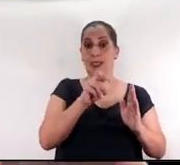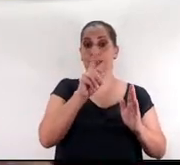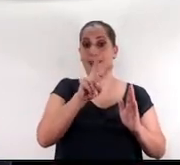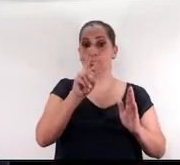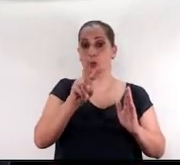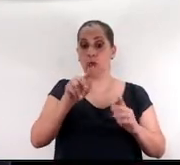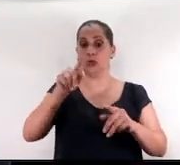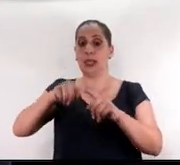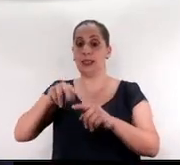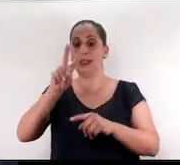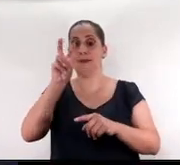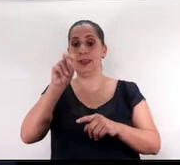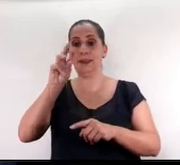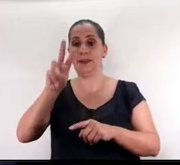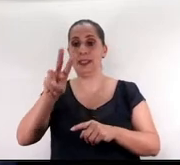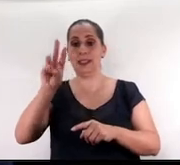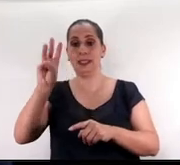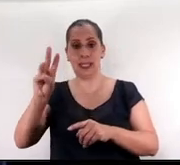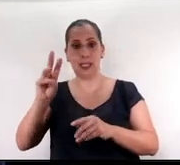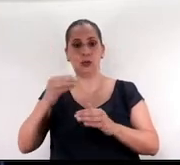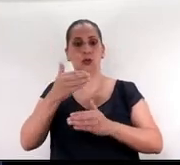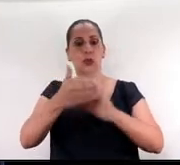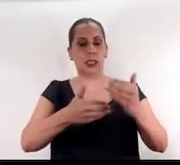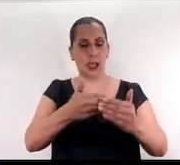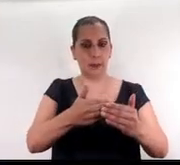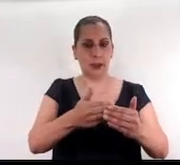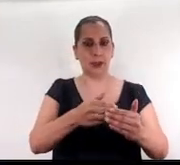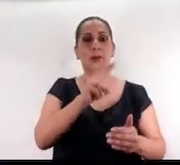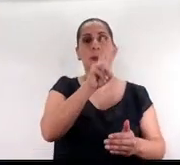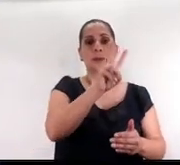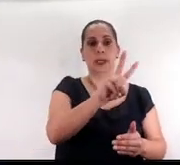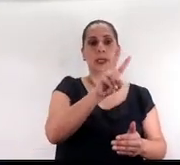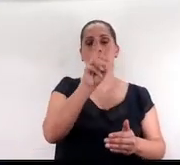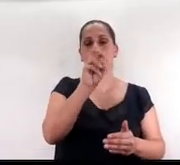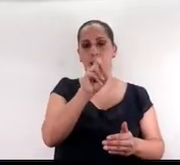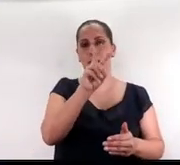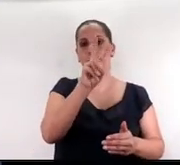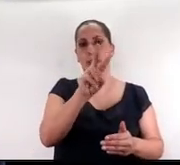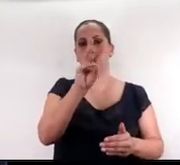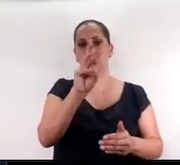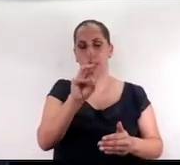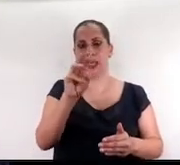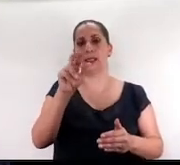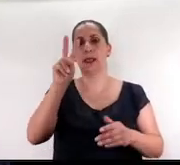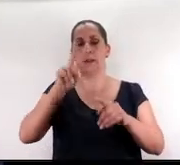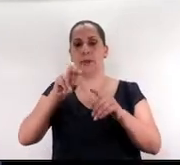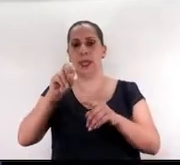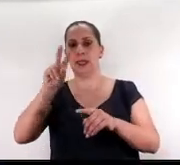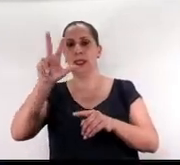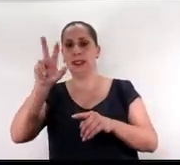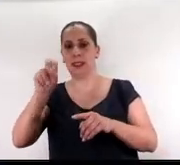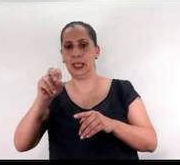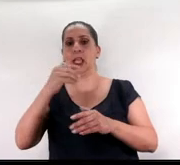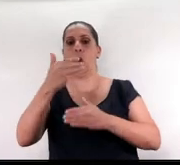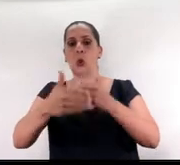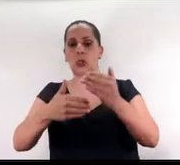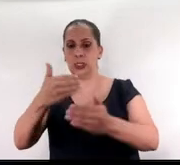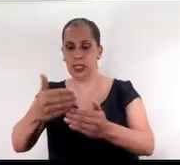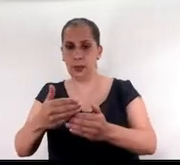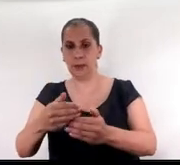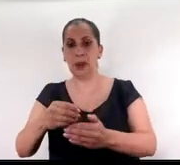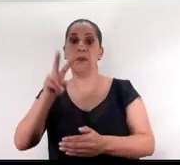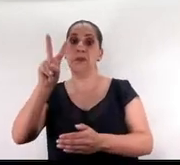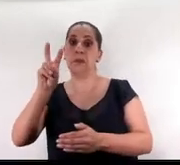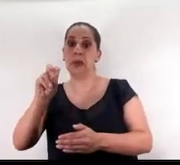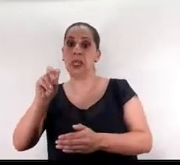cumplir unas etapas, del 26 al 30 otras etapas y probablemente el 30 y el 35 completar el nuevo